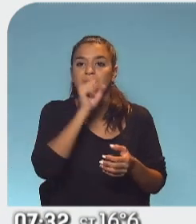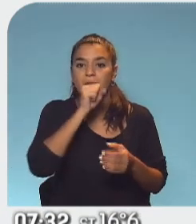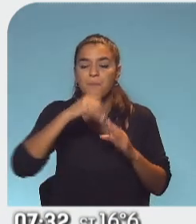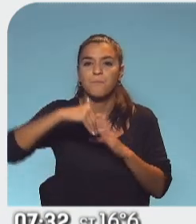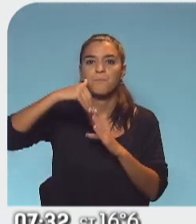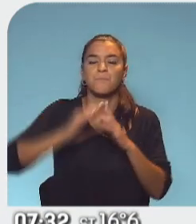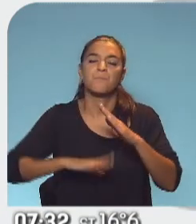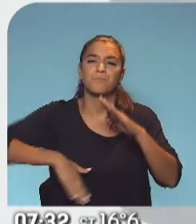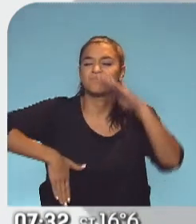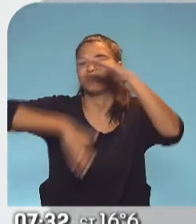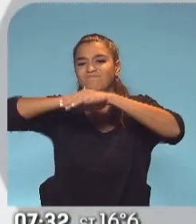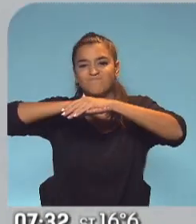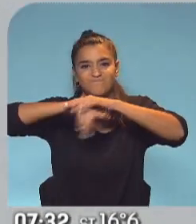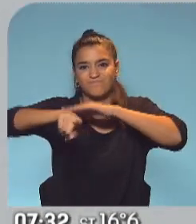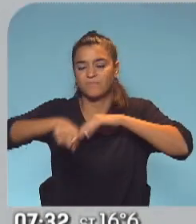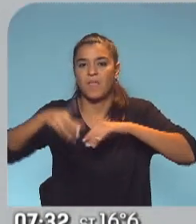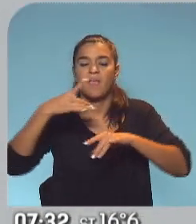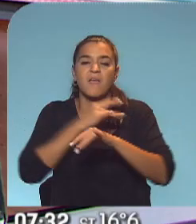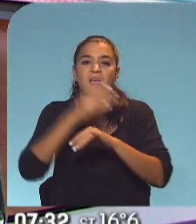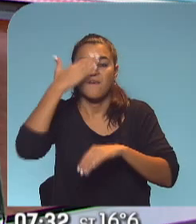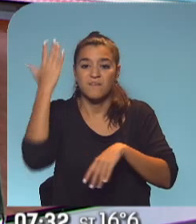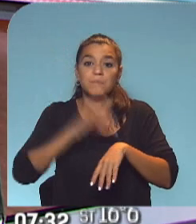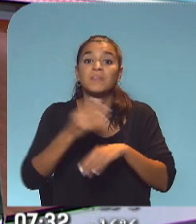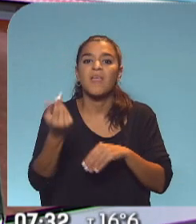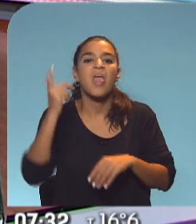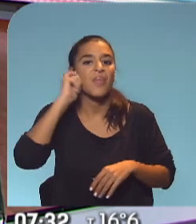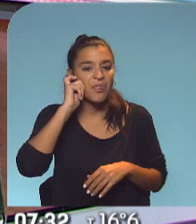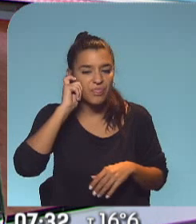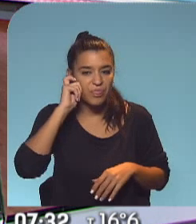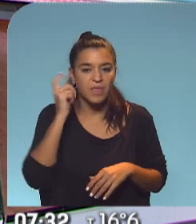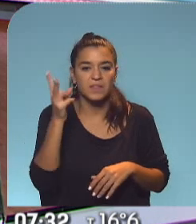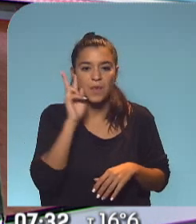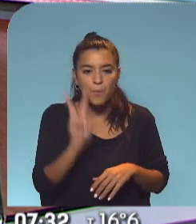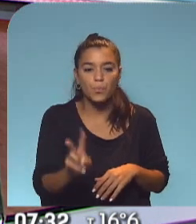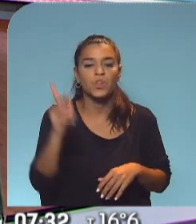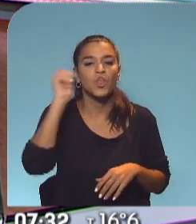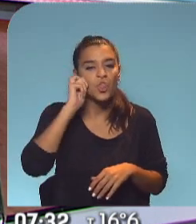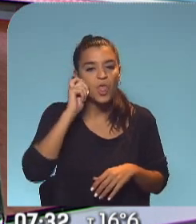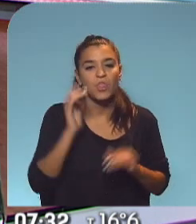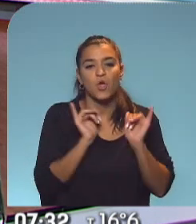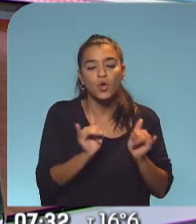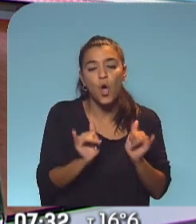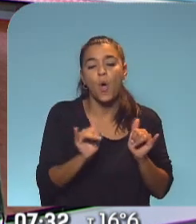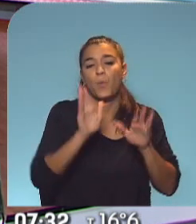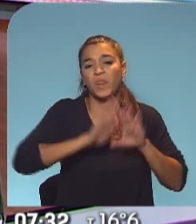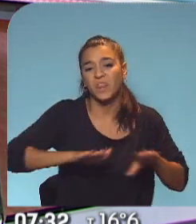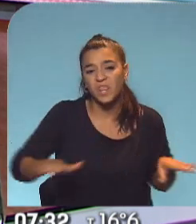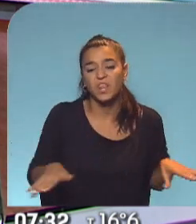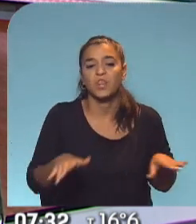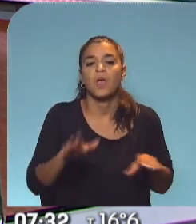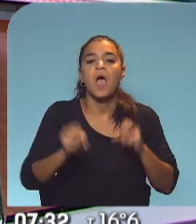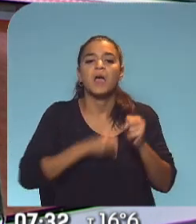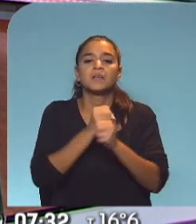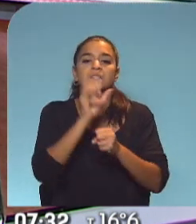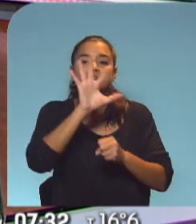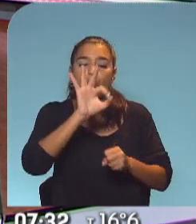picos de aparición de la enfermedad. Tiene que ver con la edad. Estamos viendo las edades, los más jóvenes, los niños, llegando hasta los